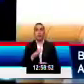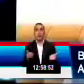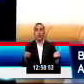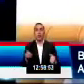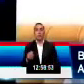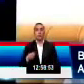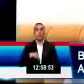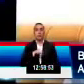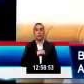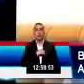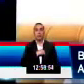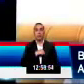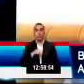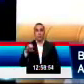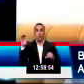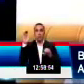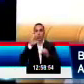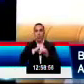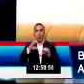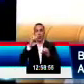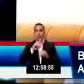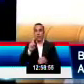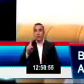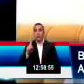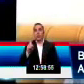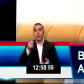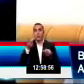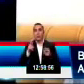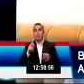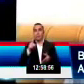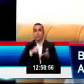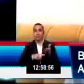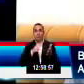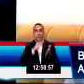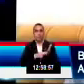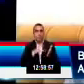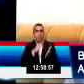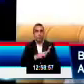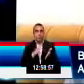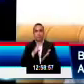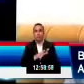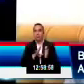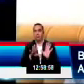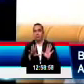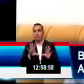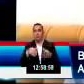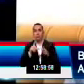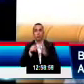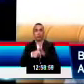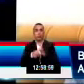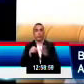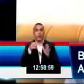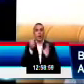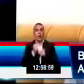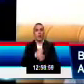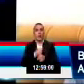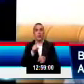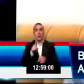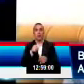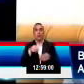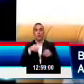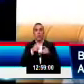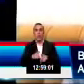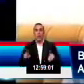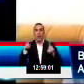Hemos pasado de la identificación forense a las huellas dactilares y, de ser necesario, se va a elaborar un banco con